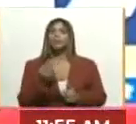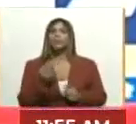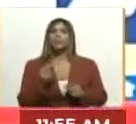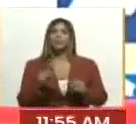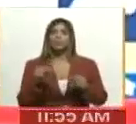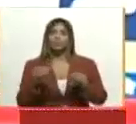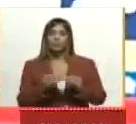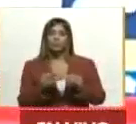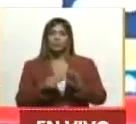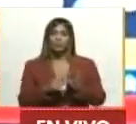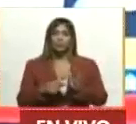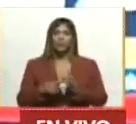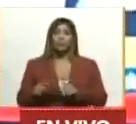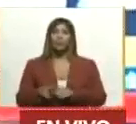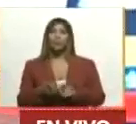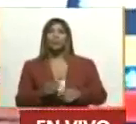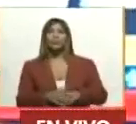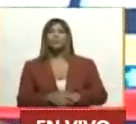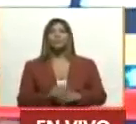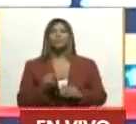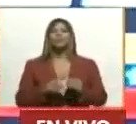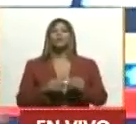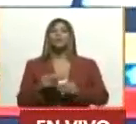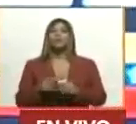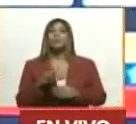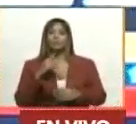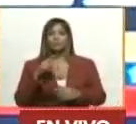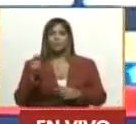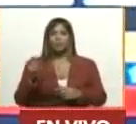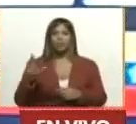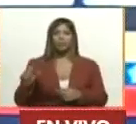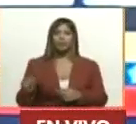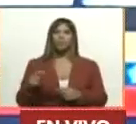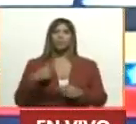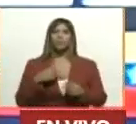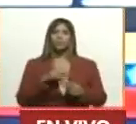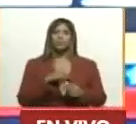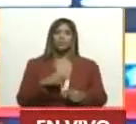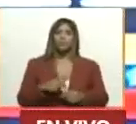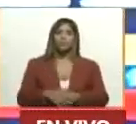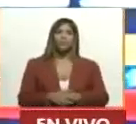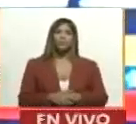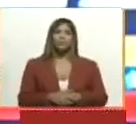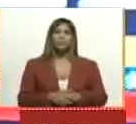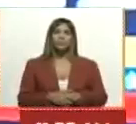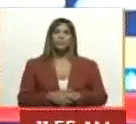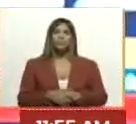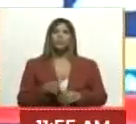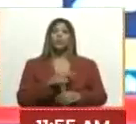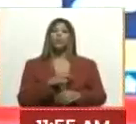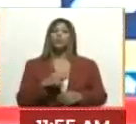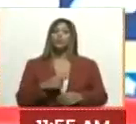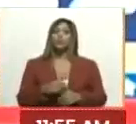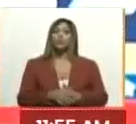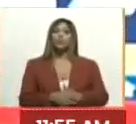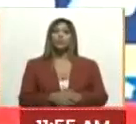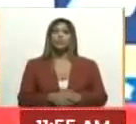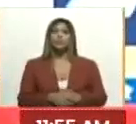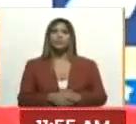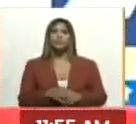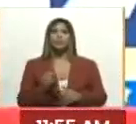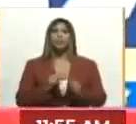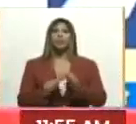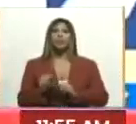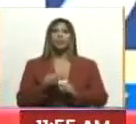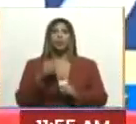común entre la situación, el caso de Alex y nuestro caso. En el caso nuestro, estábamos